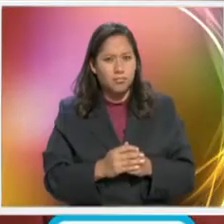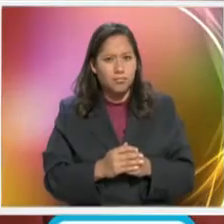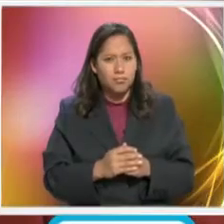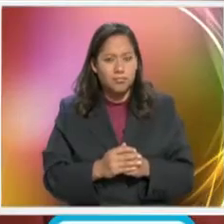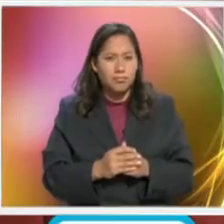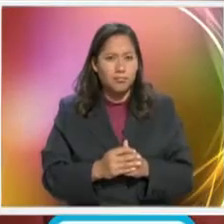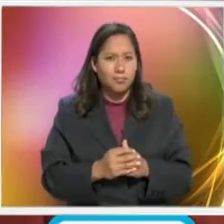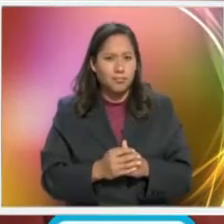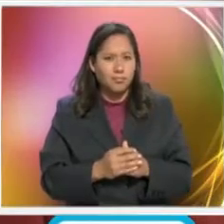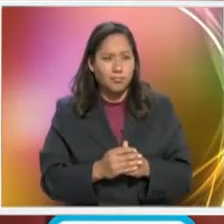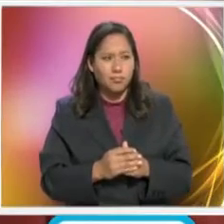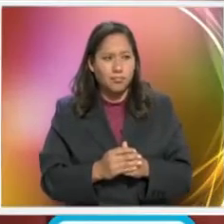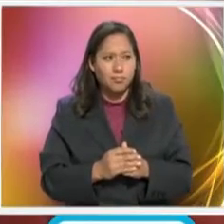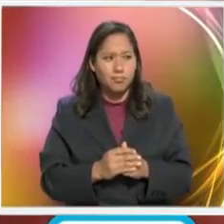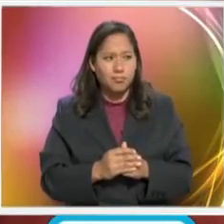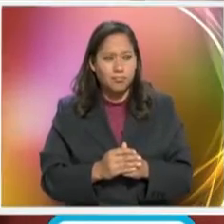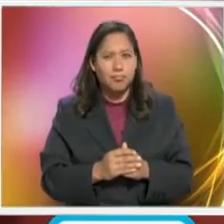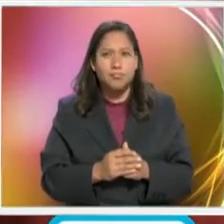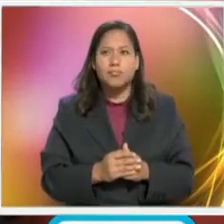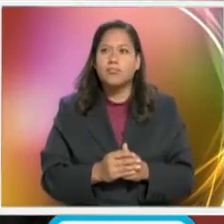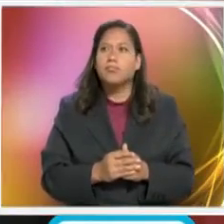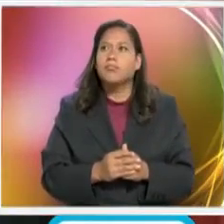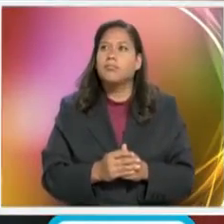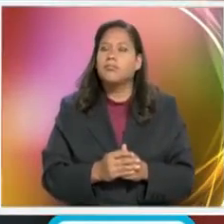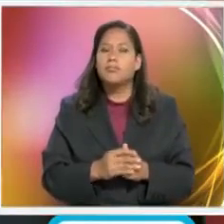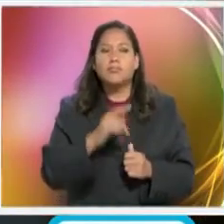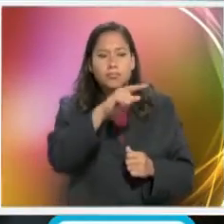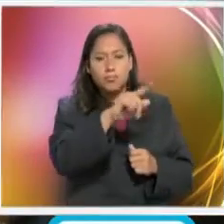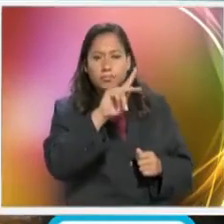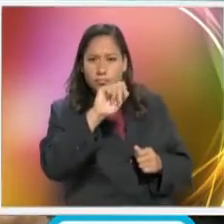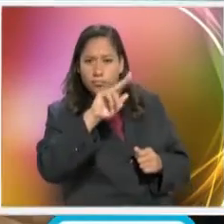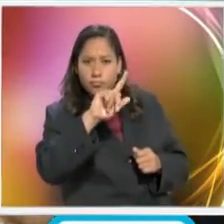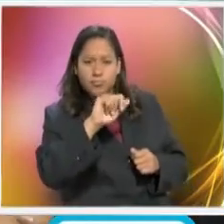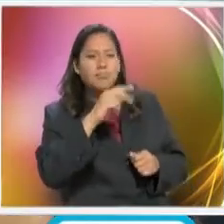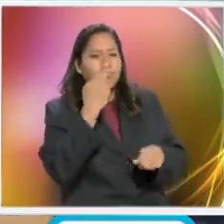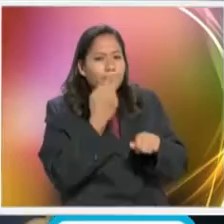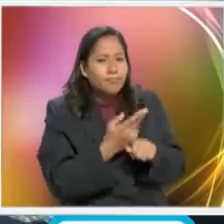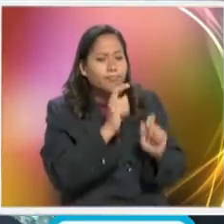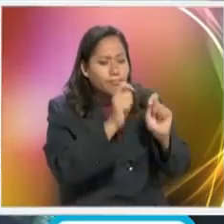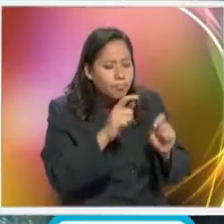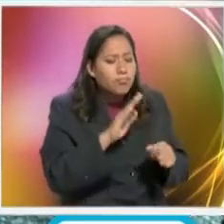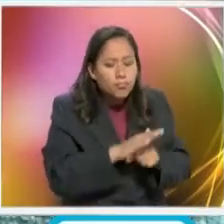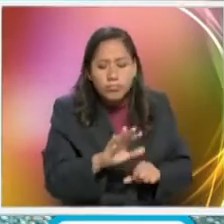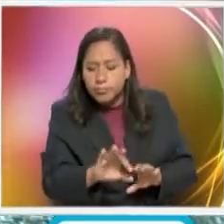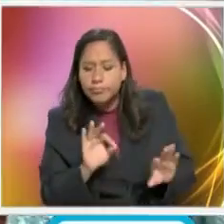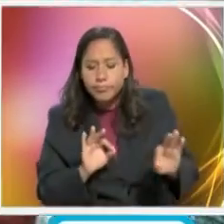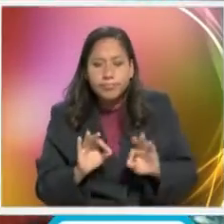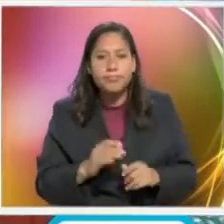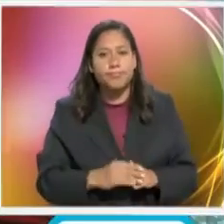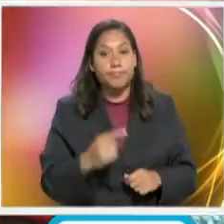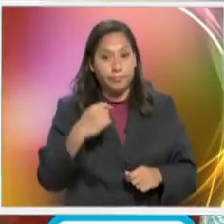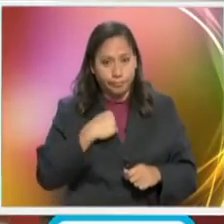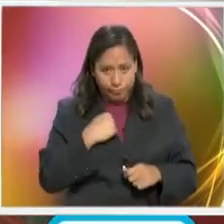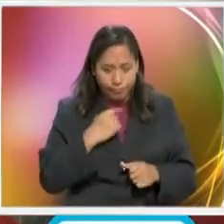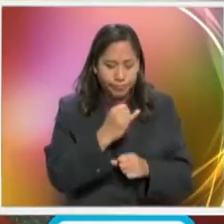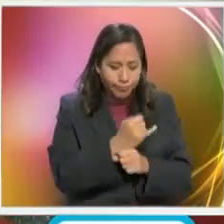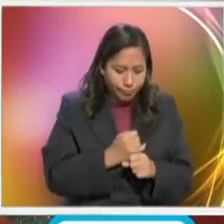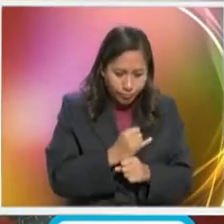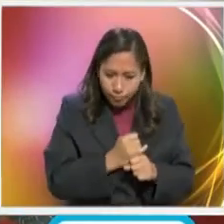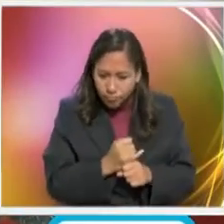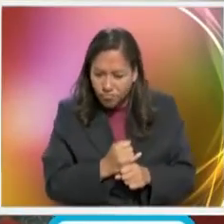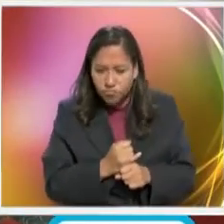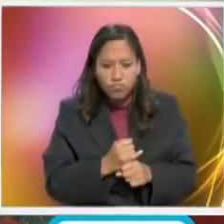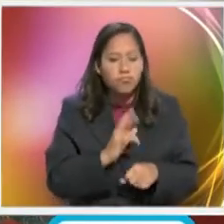Paulina, estuviste a cargo de qué curaduría? Bueno, yo participé en la investigación y en